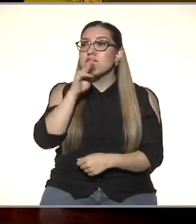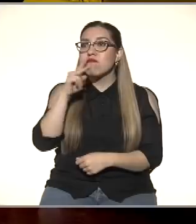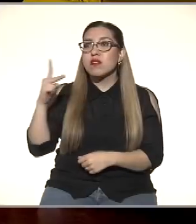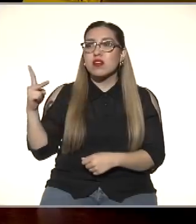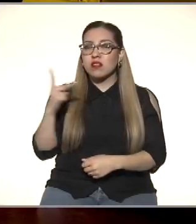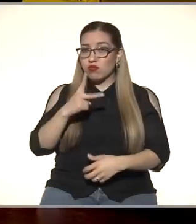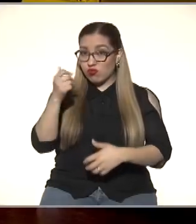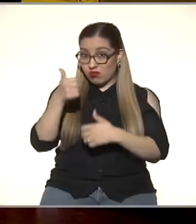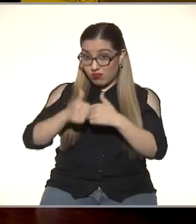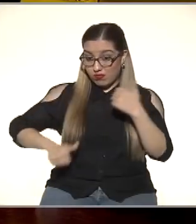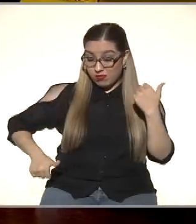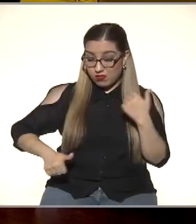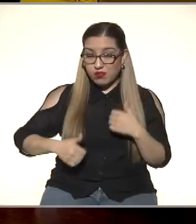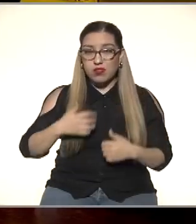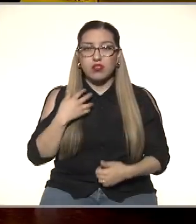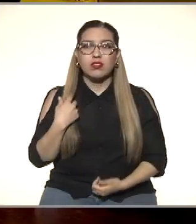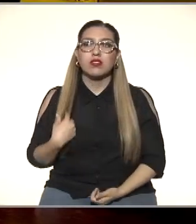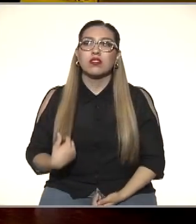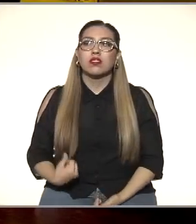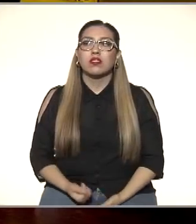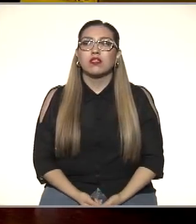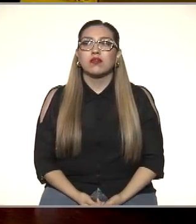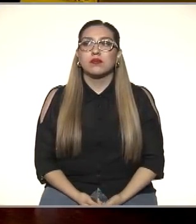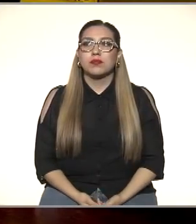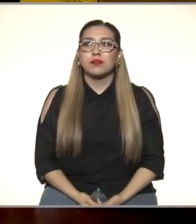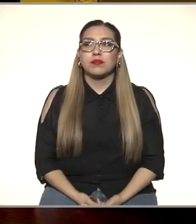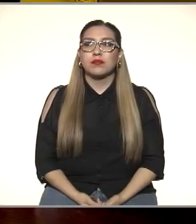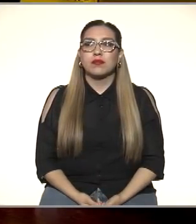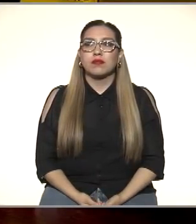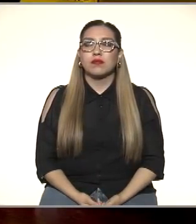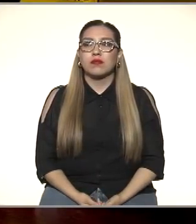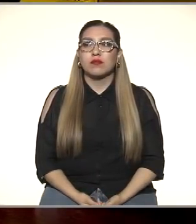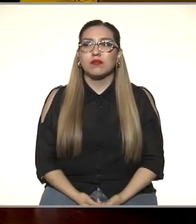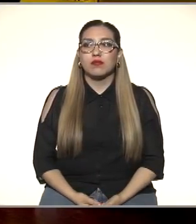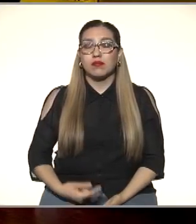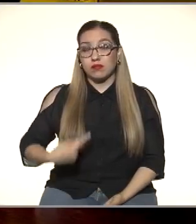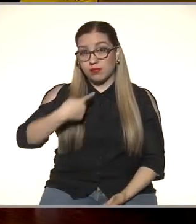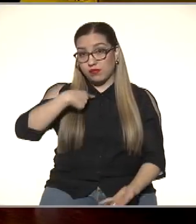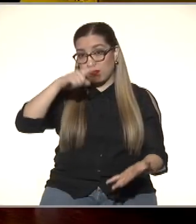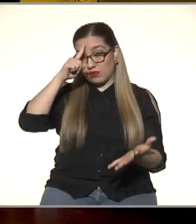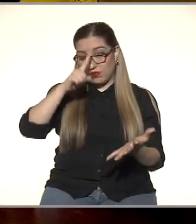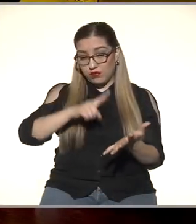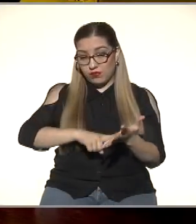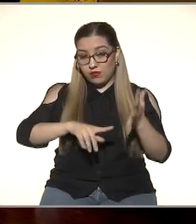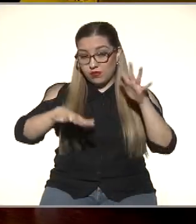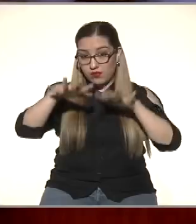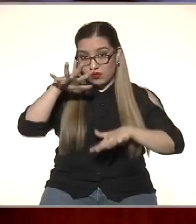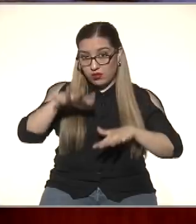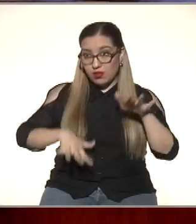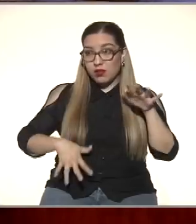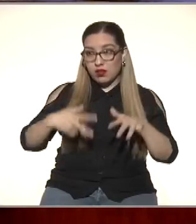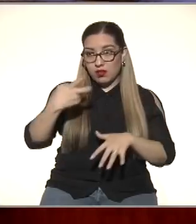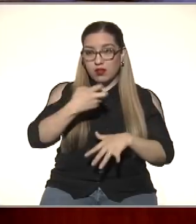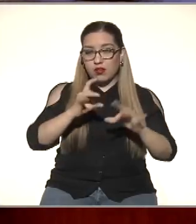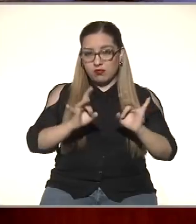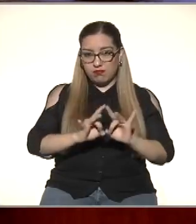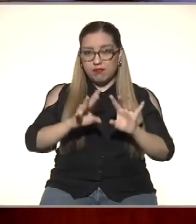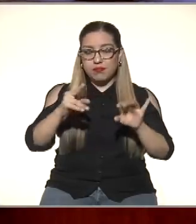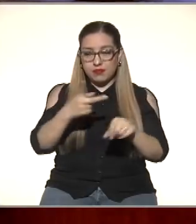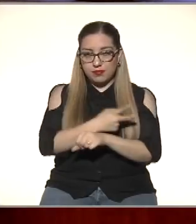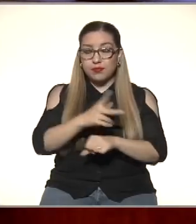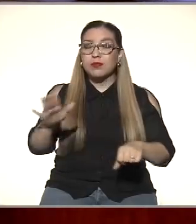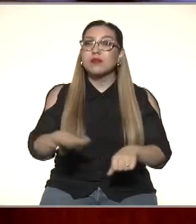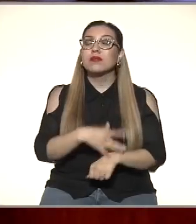separe? Bueno, sí, yo creo que en algunas situaciones esto puede ocurrir. Y es otra vez